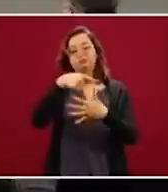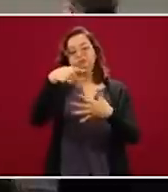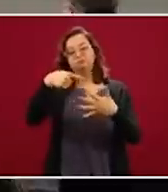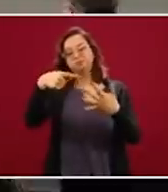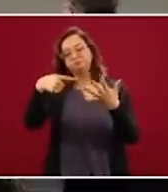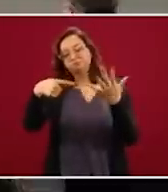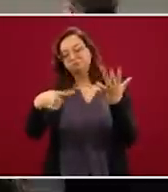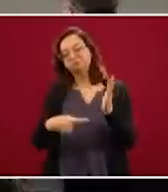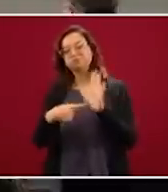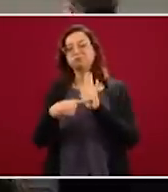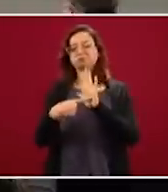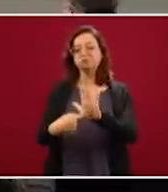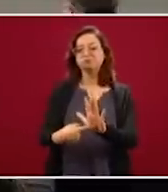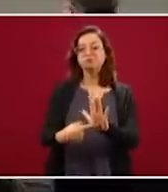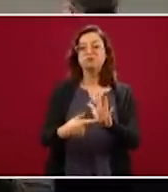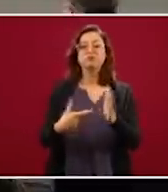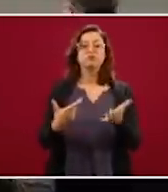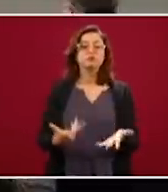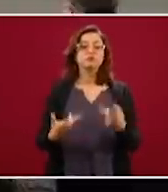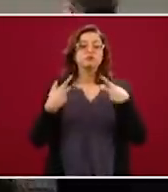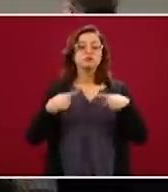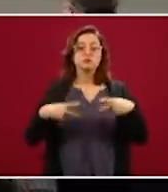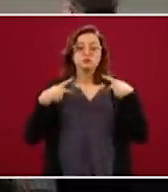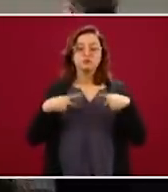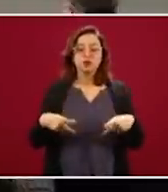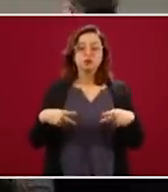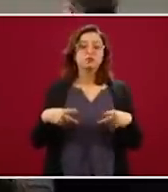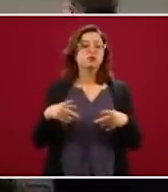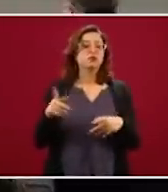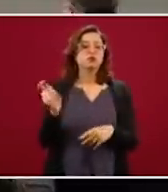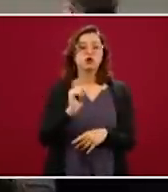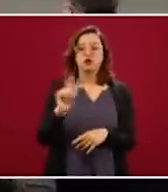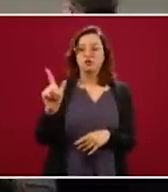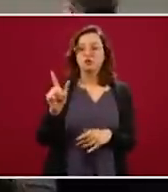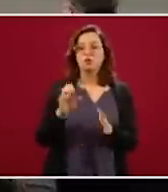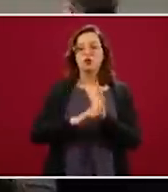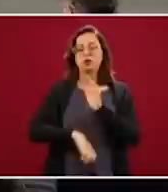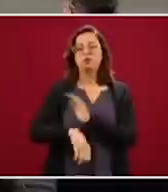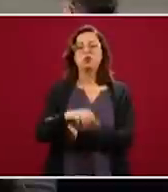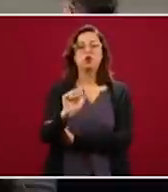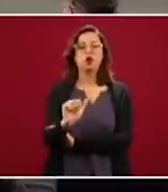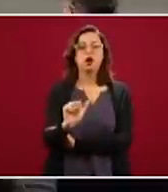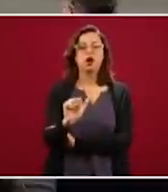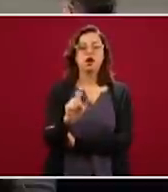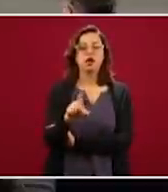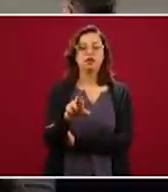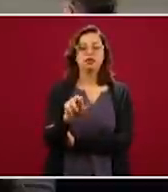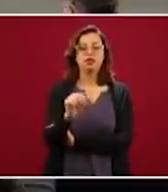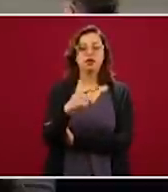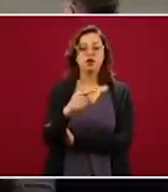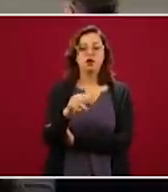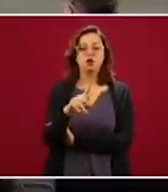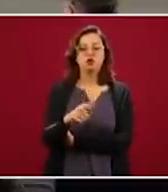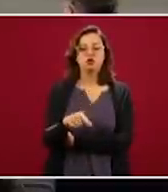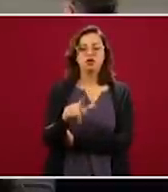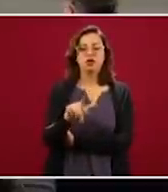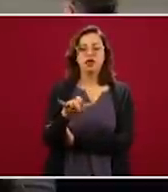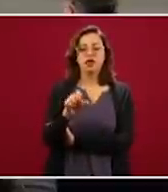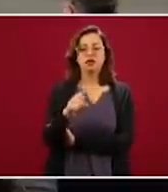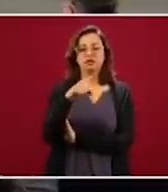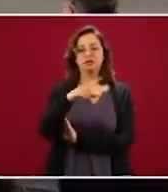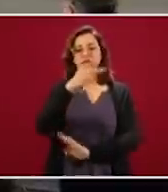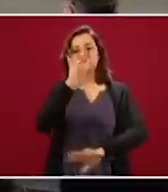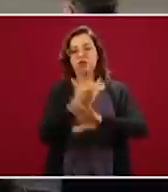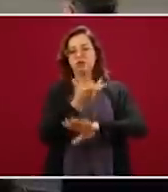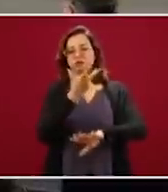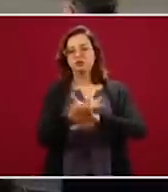mensajes que figuras públicas, por ejemplo, Adrián González, que es un pelotero de las grandes ligas en Estados